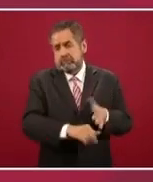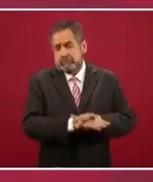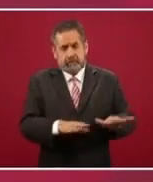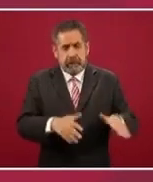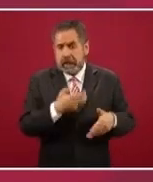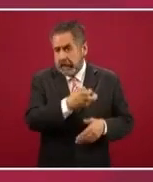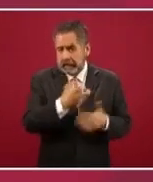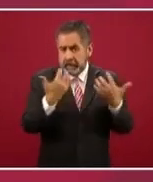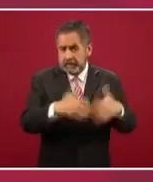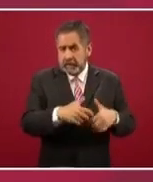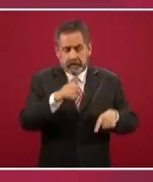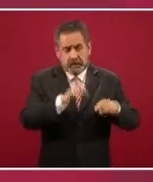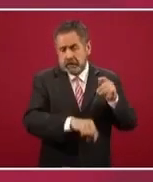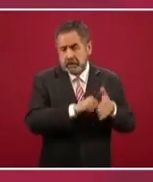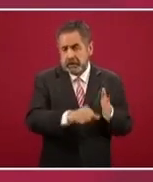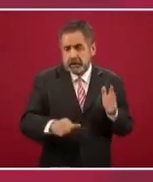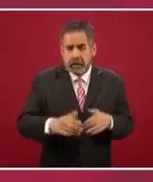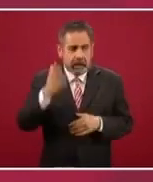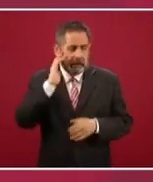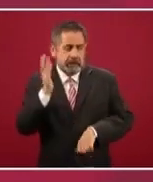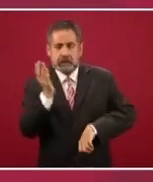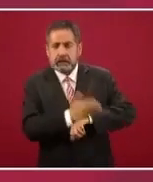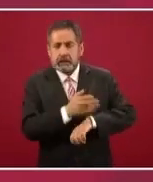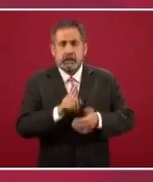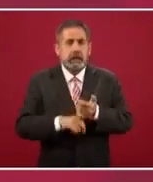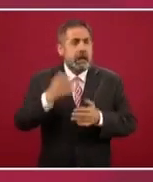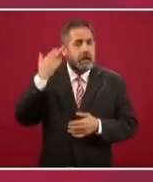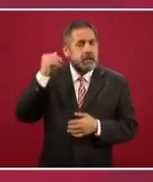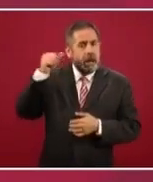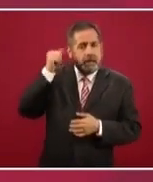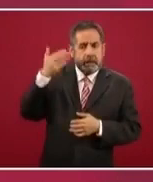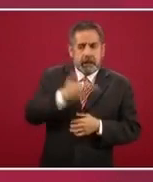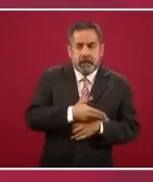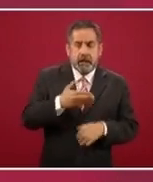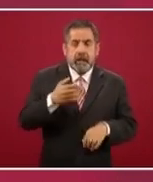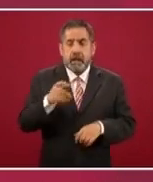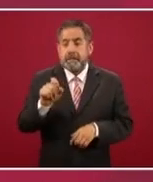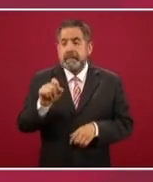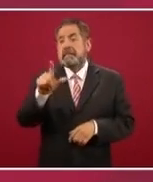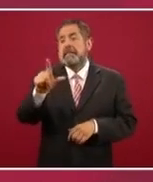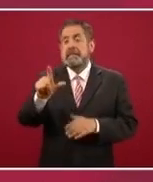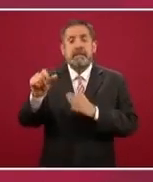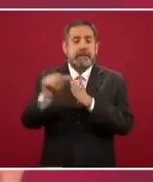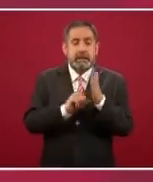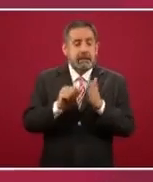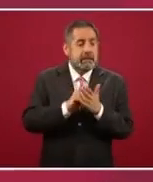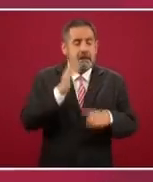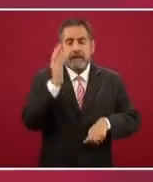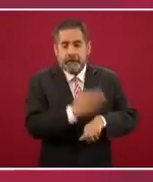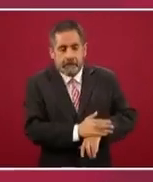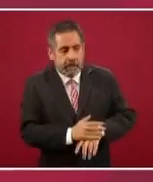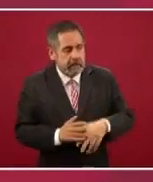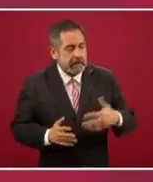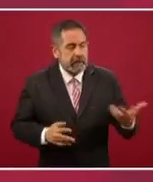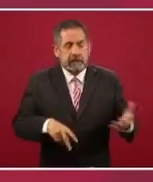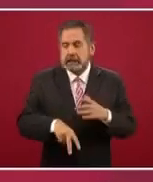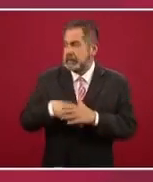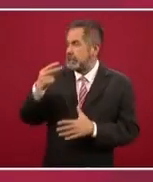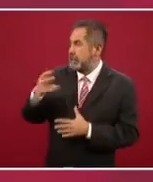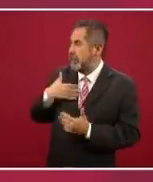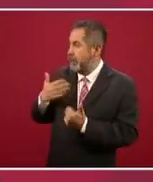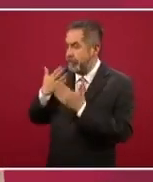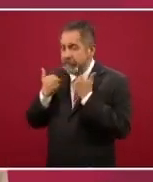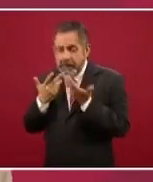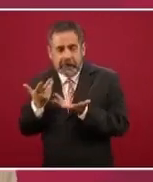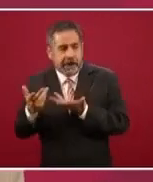está inhabilitada desde el momento que se hizo la sanción, que fue en abril, por 27 meses. Eso nos dejó una deficiencia de vacunas